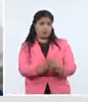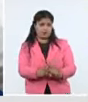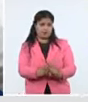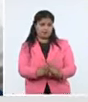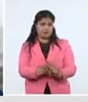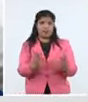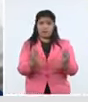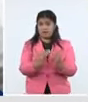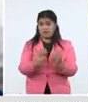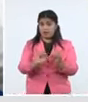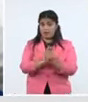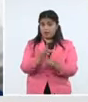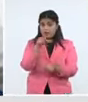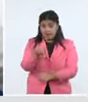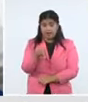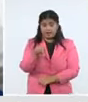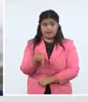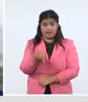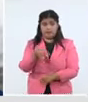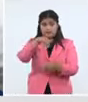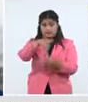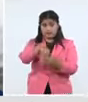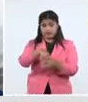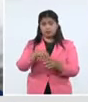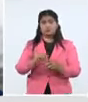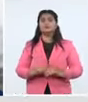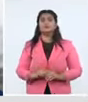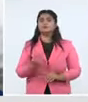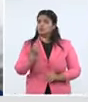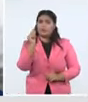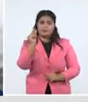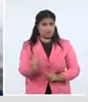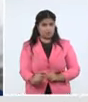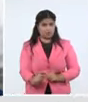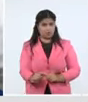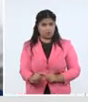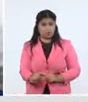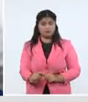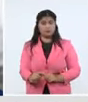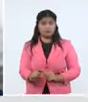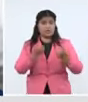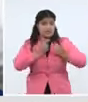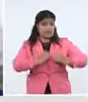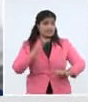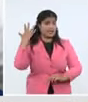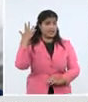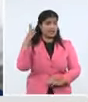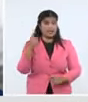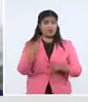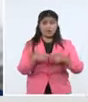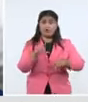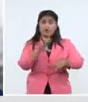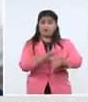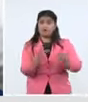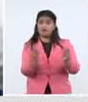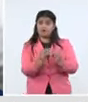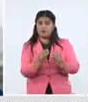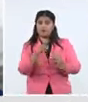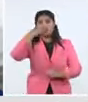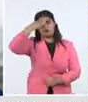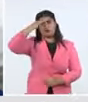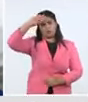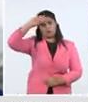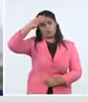es la única extranjera que se diagnostica en el día de ayer. Autóctonos, como muy bien lo analiza ahora